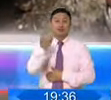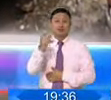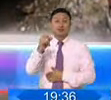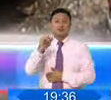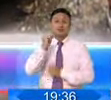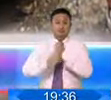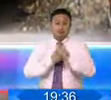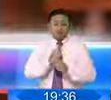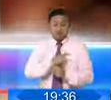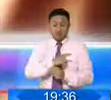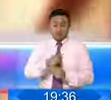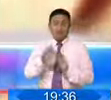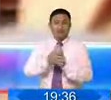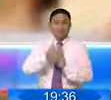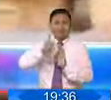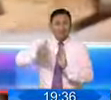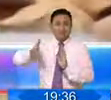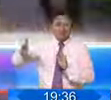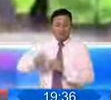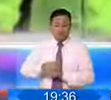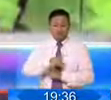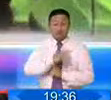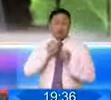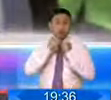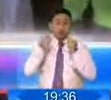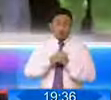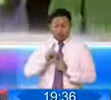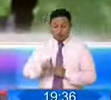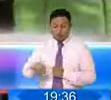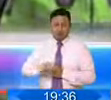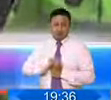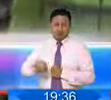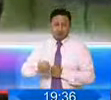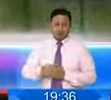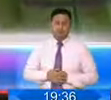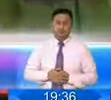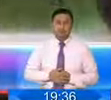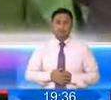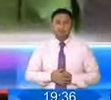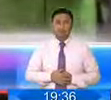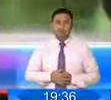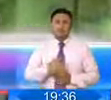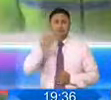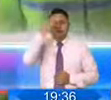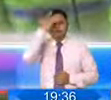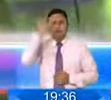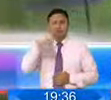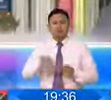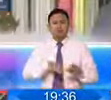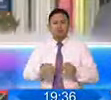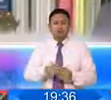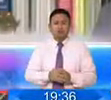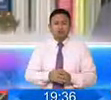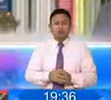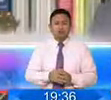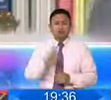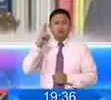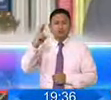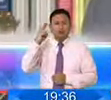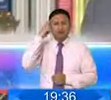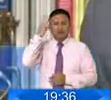pertenecía al coro de la iglesia cuando fue violada por el entonces párroco. ¿Por qué no explican las razones